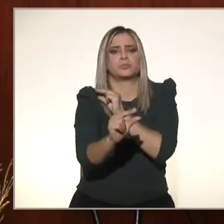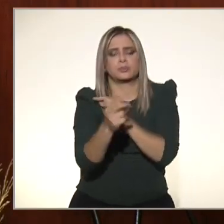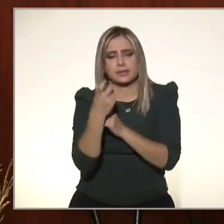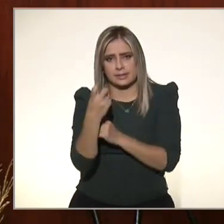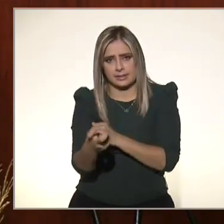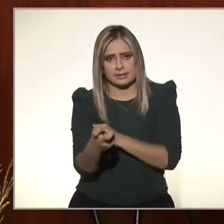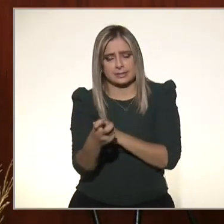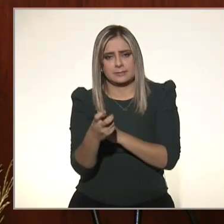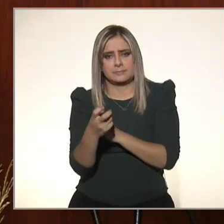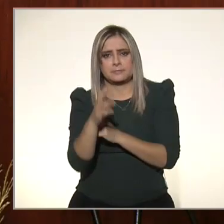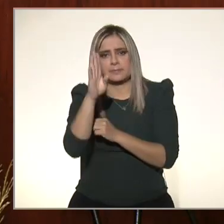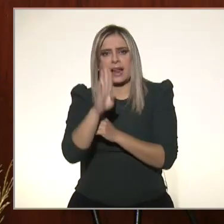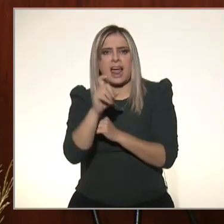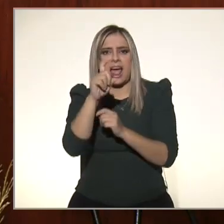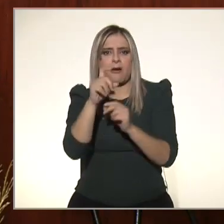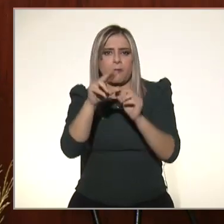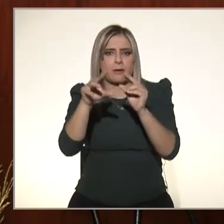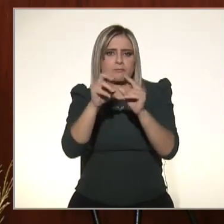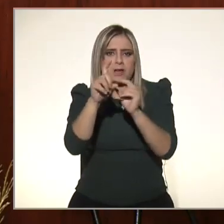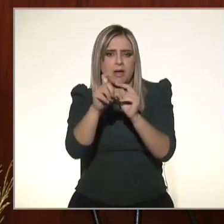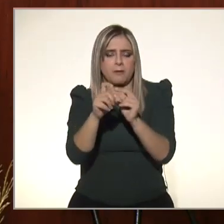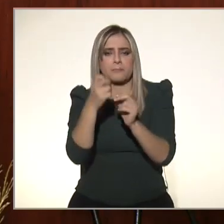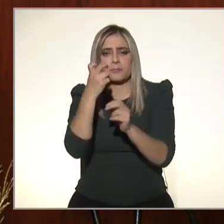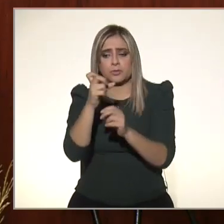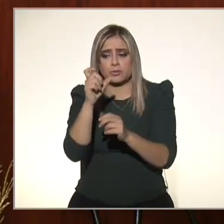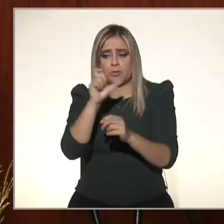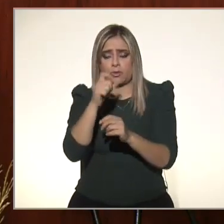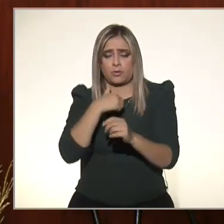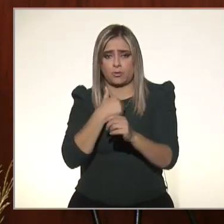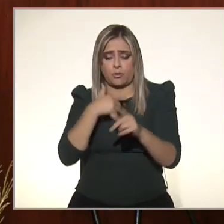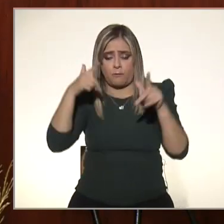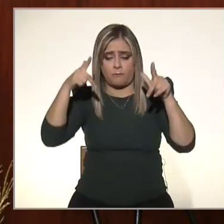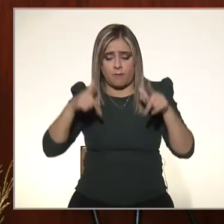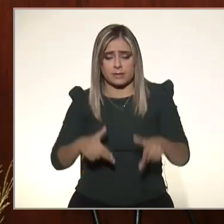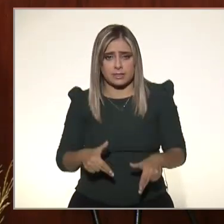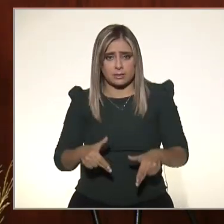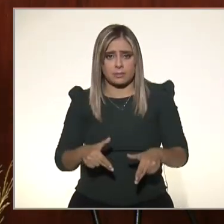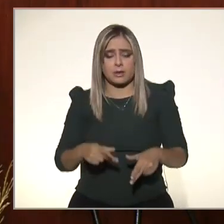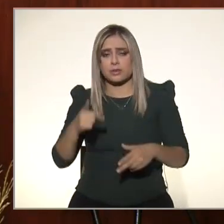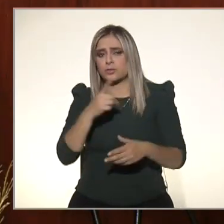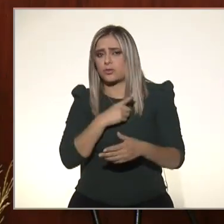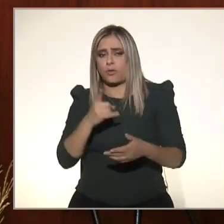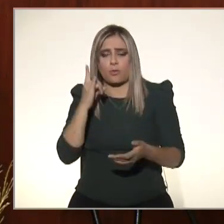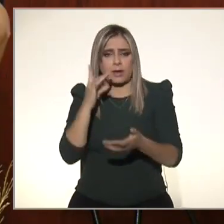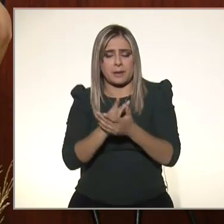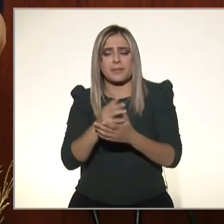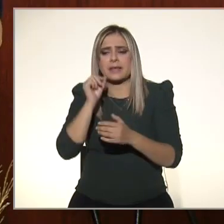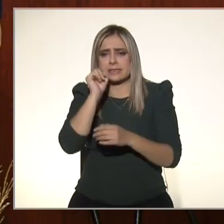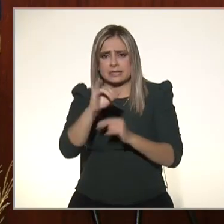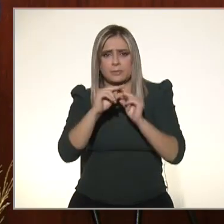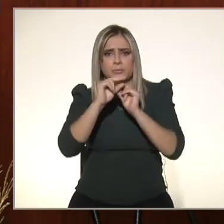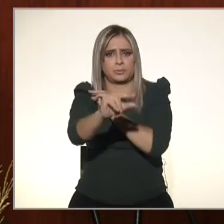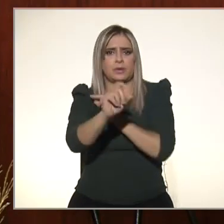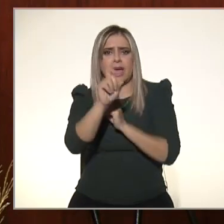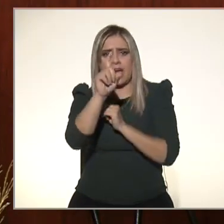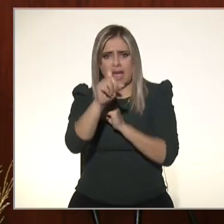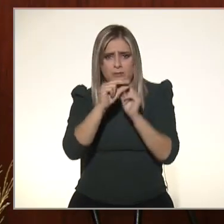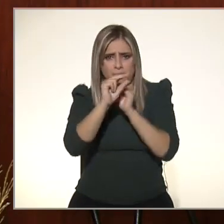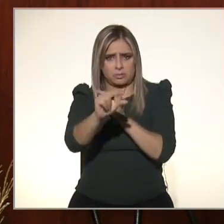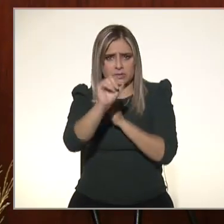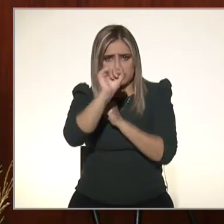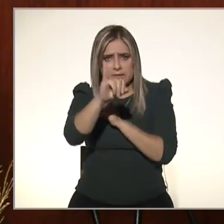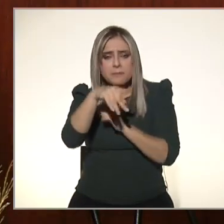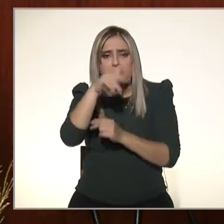¿sí? Entonces, cuando nosotros hacemos una vasectomía, lo único que estamos favoreciendo es que esa célula que va a favorecer el